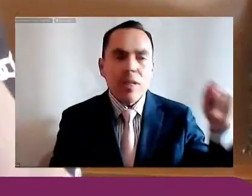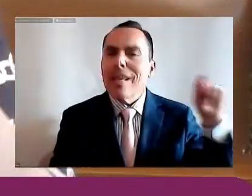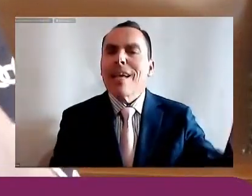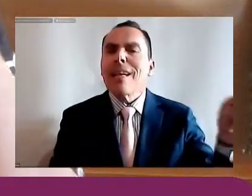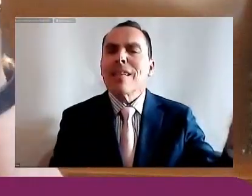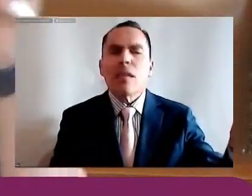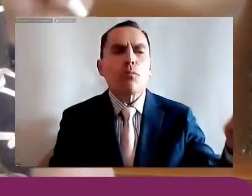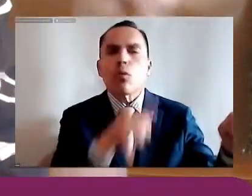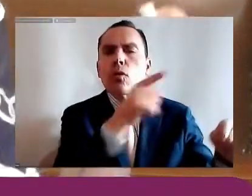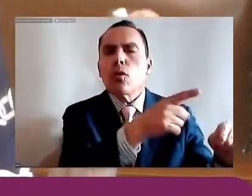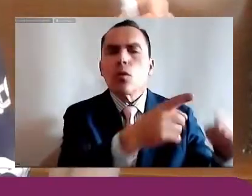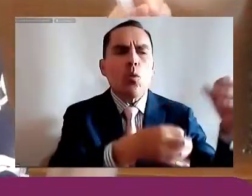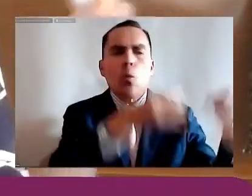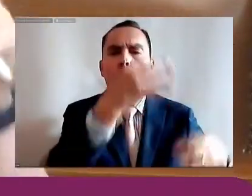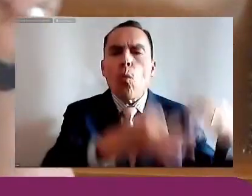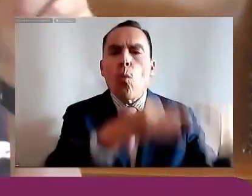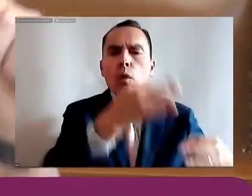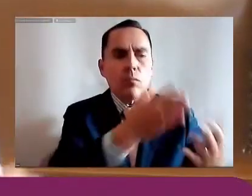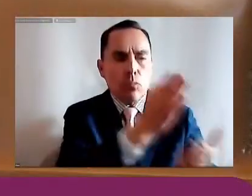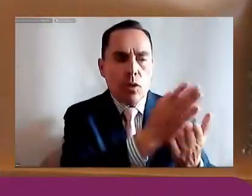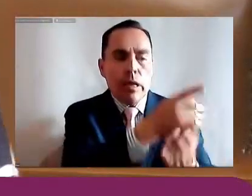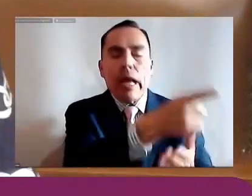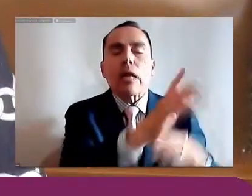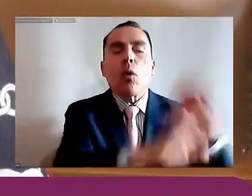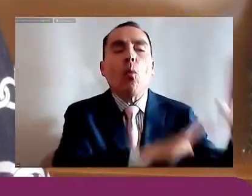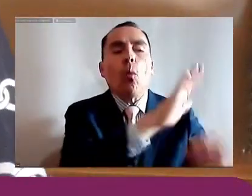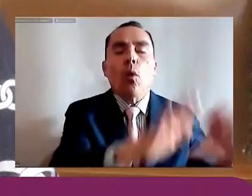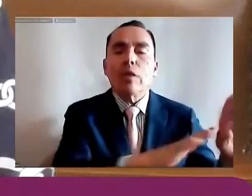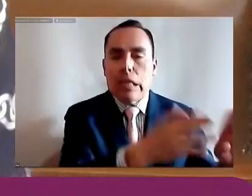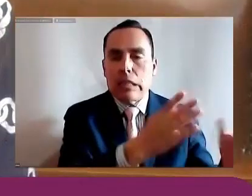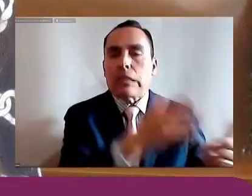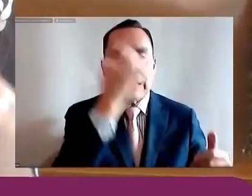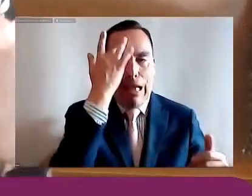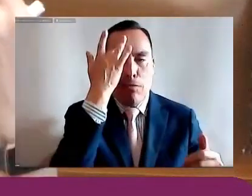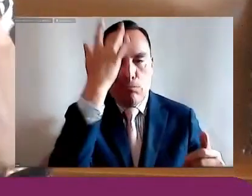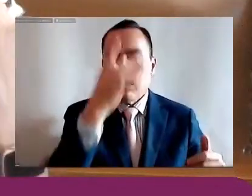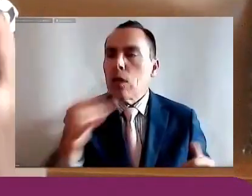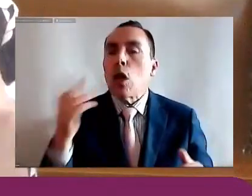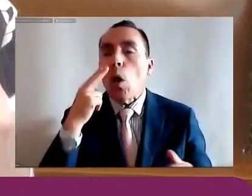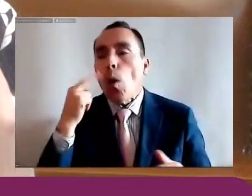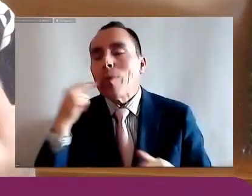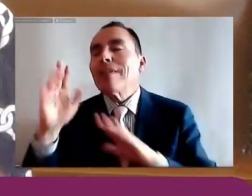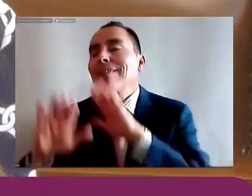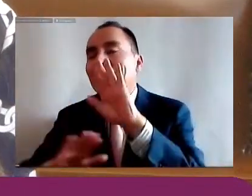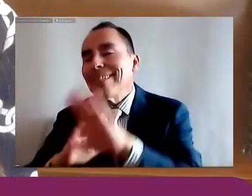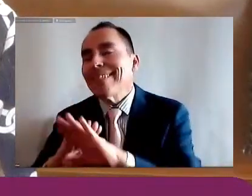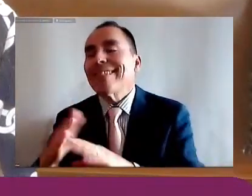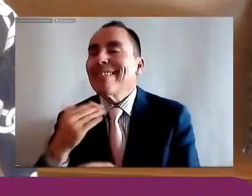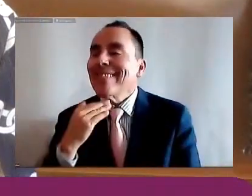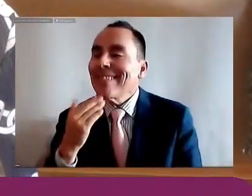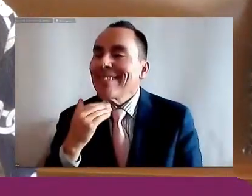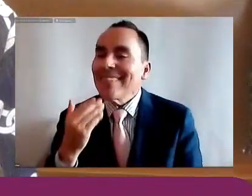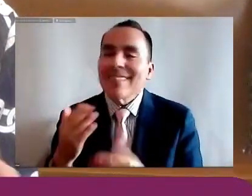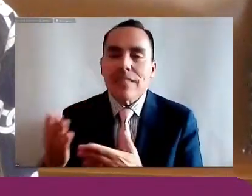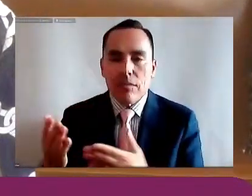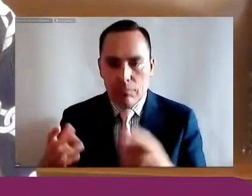entiende que las niñas son más cuidadosas que los niños, por ejemplo. Ahora, desde el punto de vista del daño, yo creo que